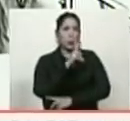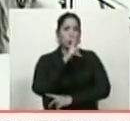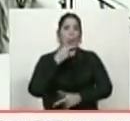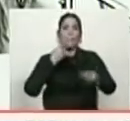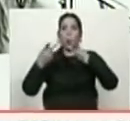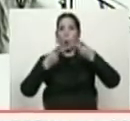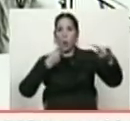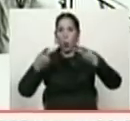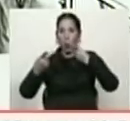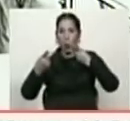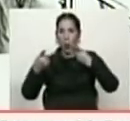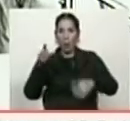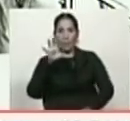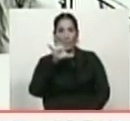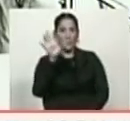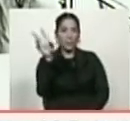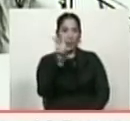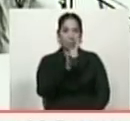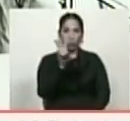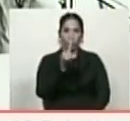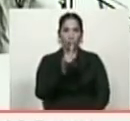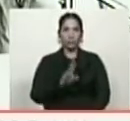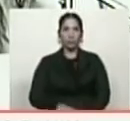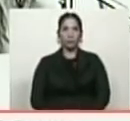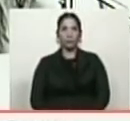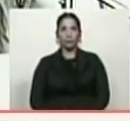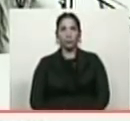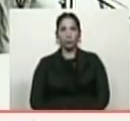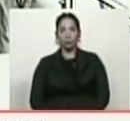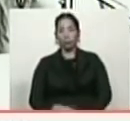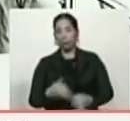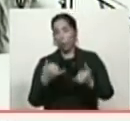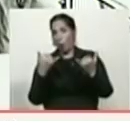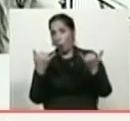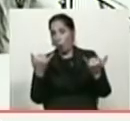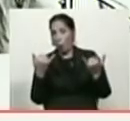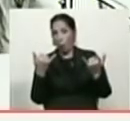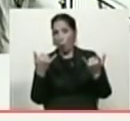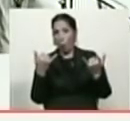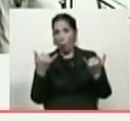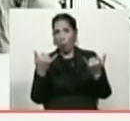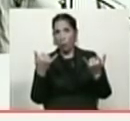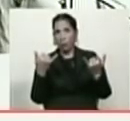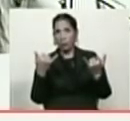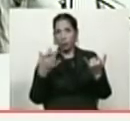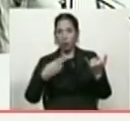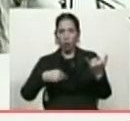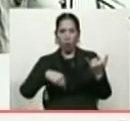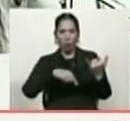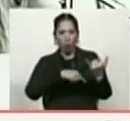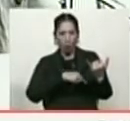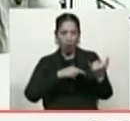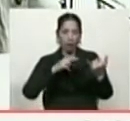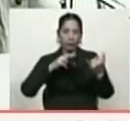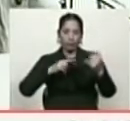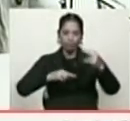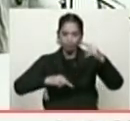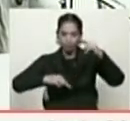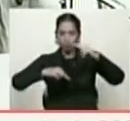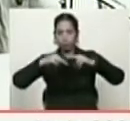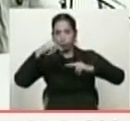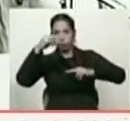la República Bolivariana de Venezuela. A estas alturas, estamos construyendo de